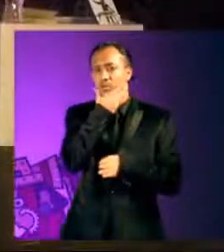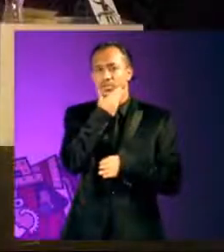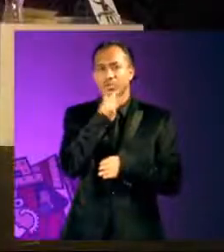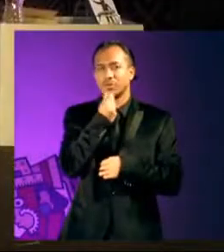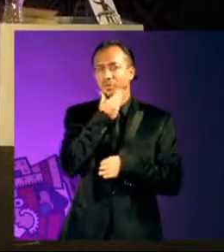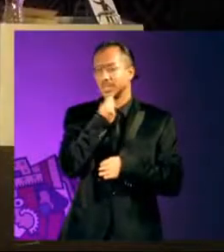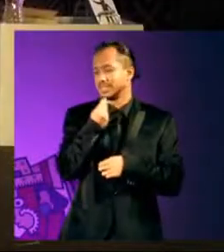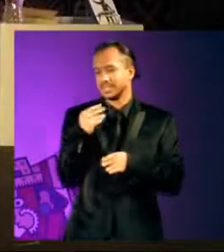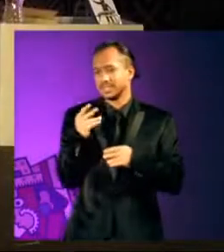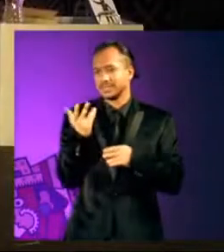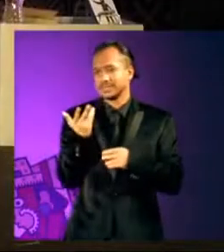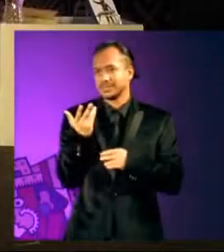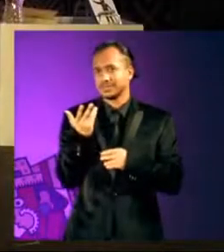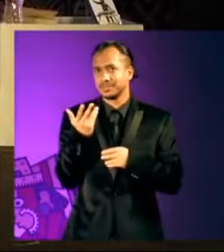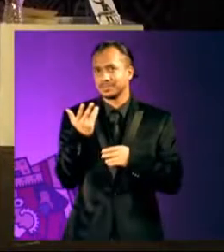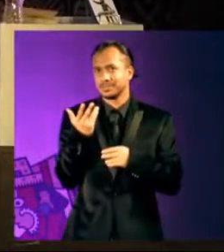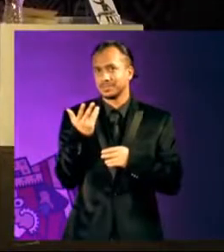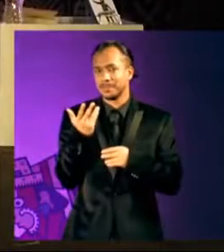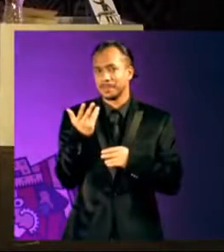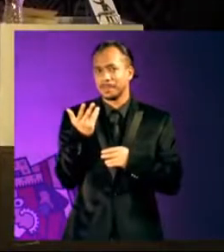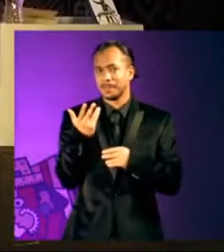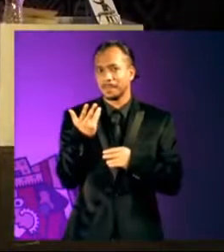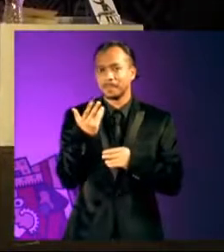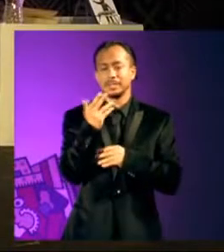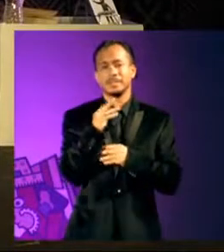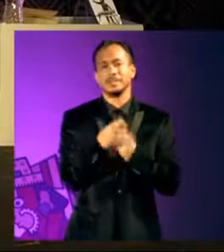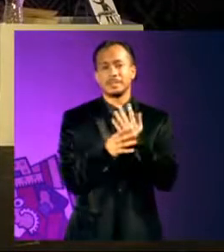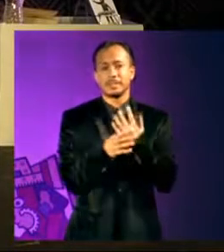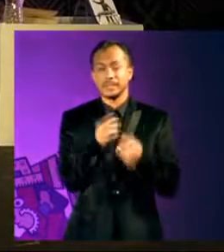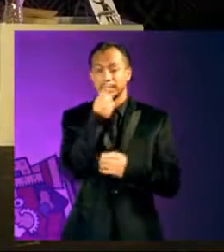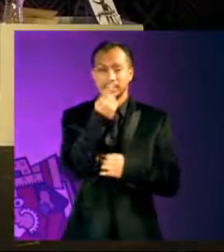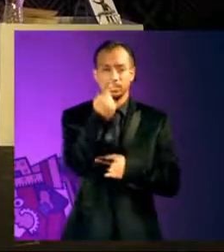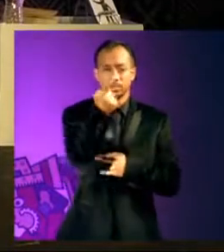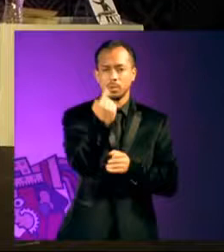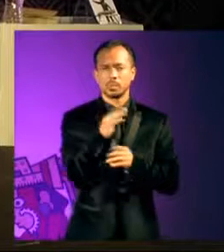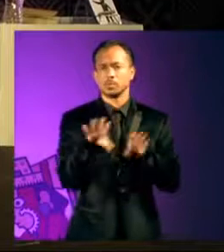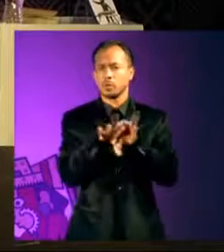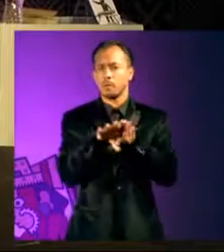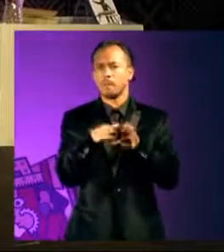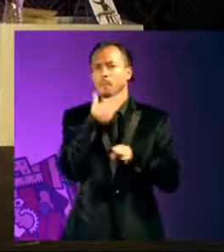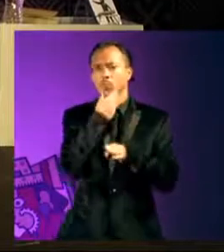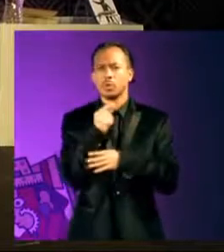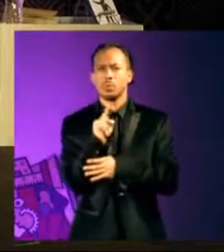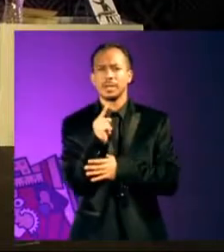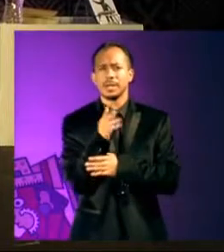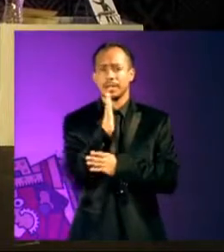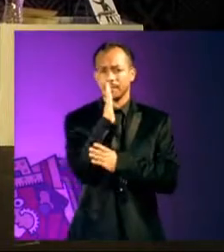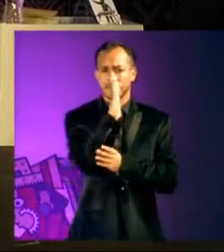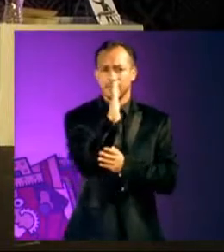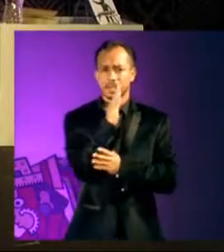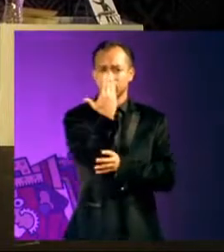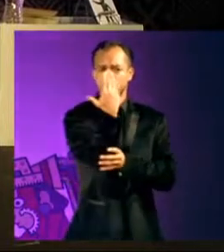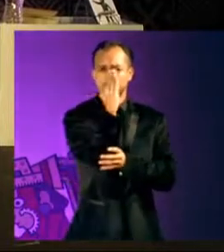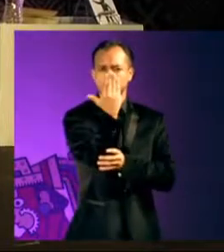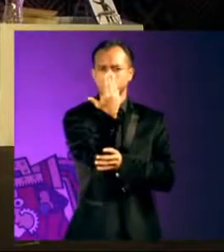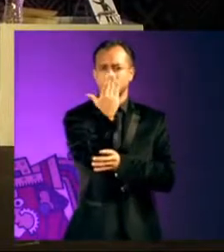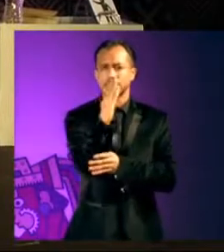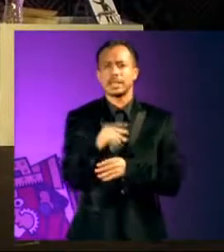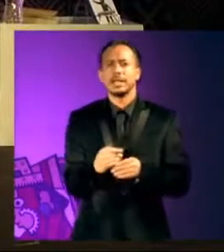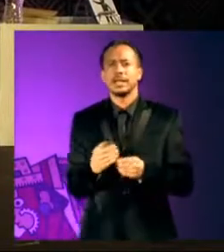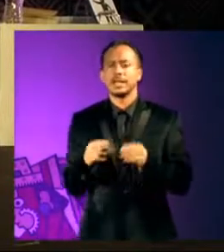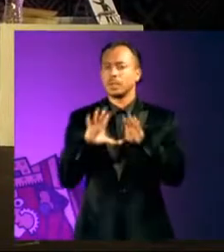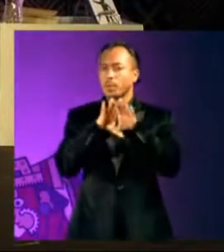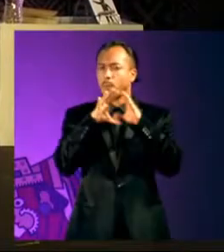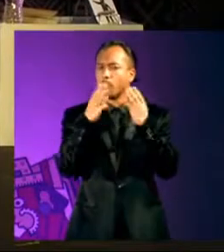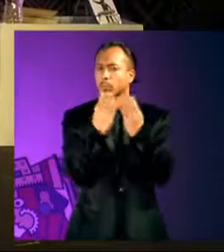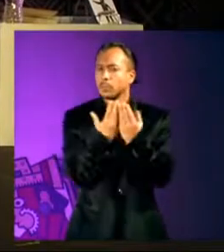los escritores que realmente están como poniéndose un espejo enfrente entendiendo y entendiendo el mundo en este momento entendiendo como